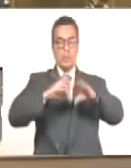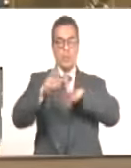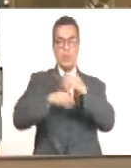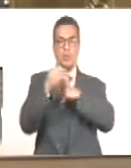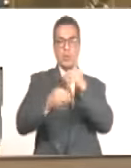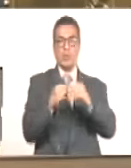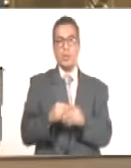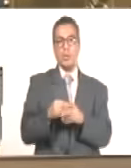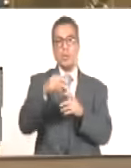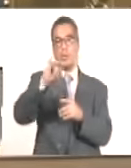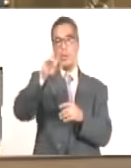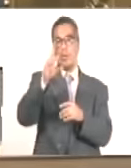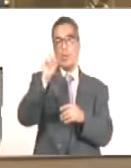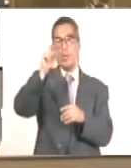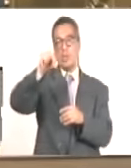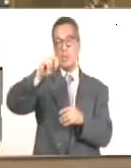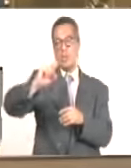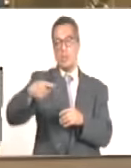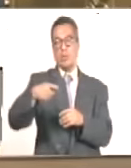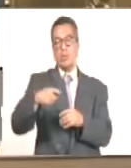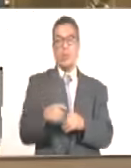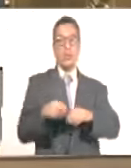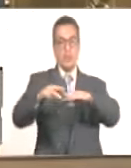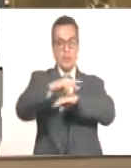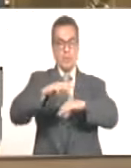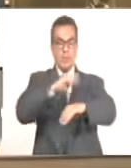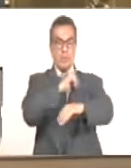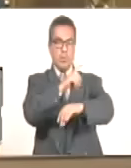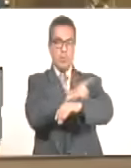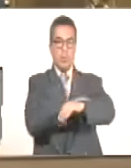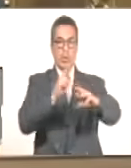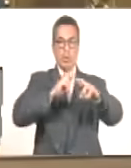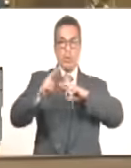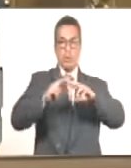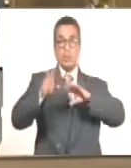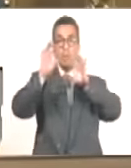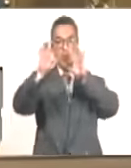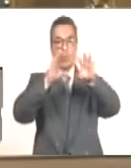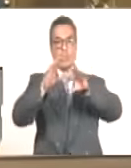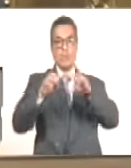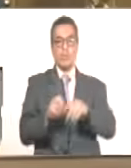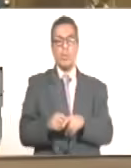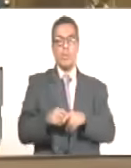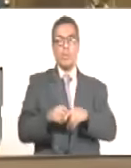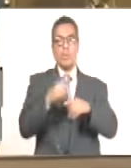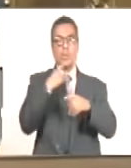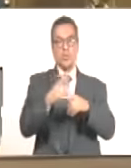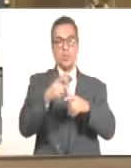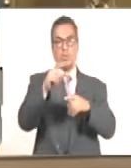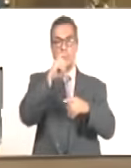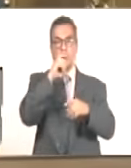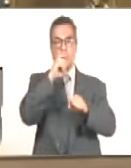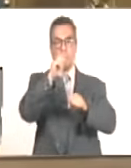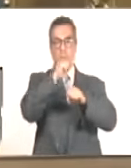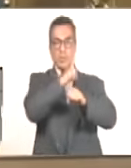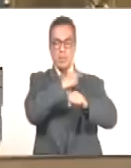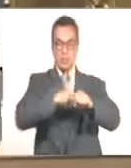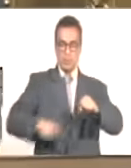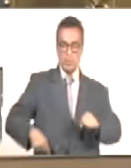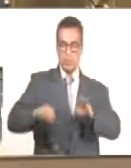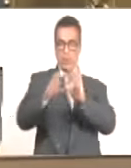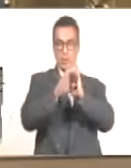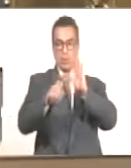suscrita por el ciudadano Iván Eduardo Gil Pinto, ministro del Poder Popular para Relaciones Exteriores, mediante la cual el ciudadano Nicolás Maduro Moros,